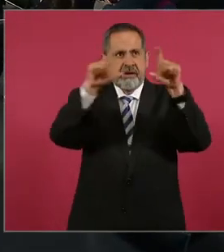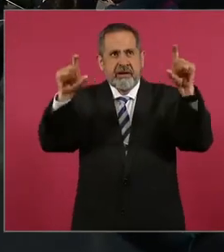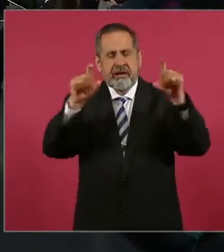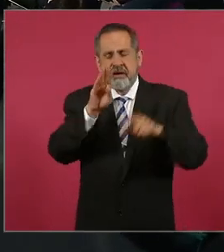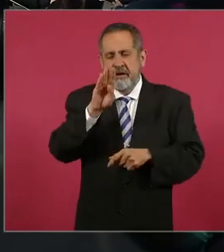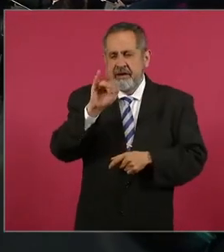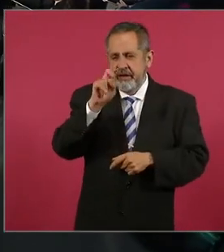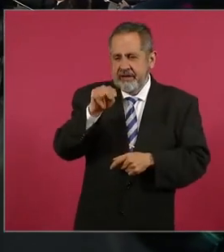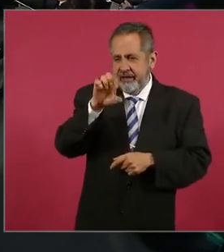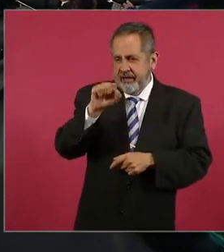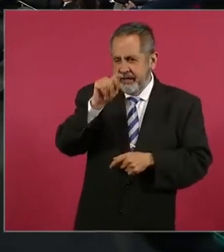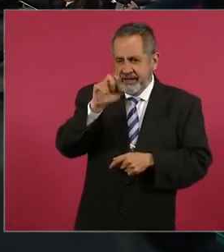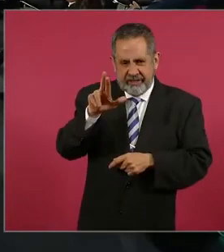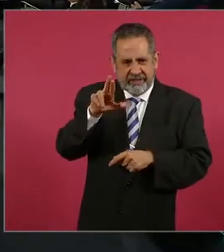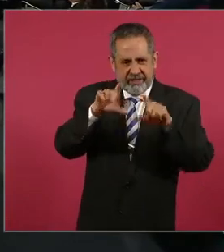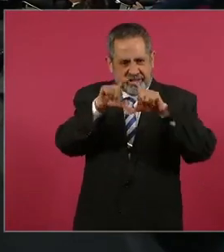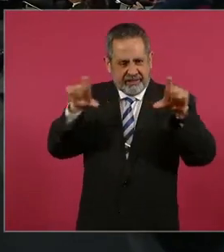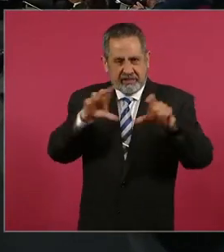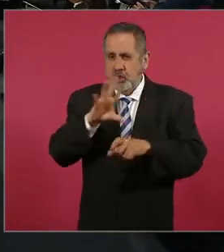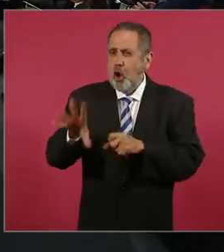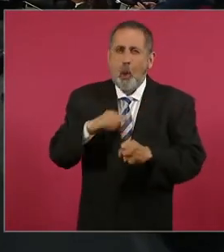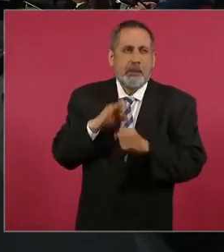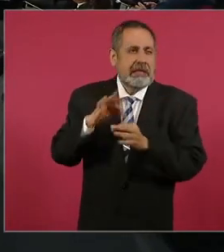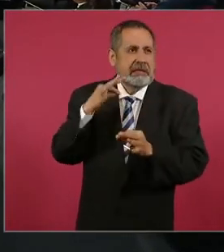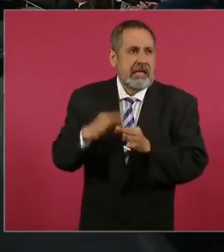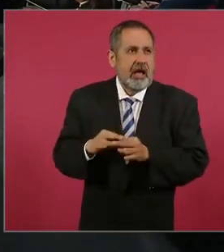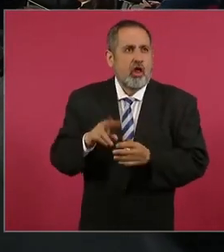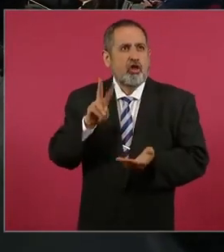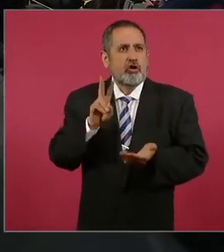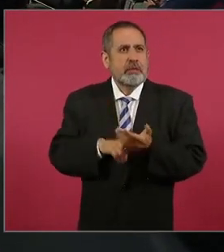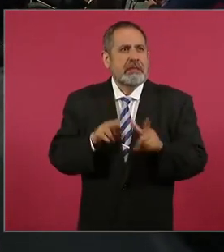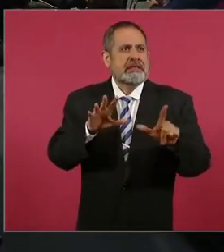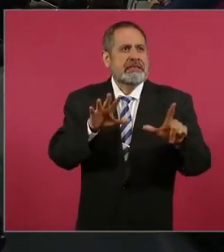terminadas completas